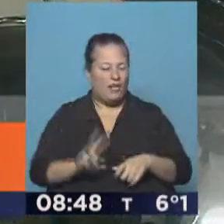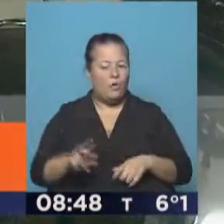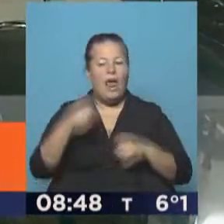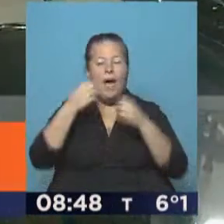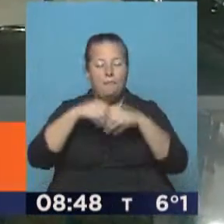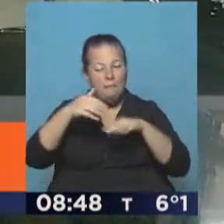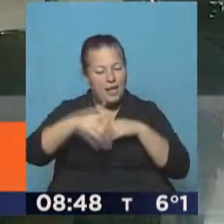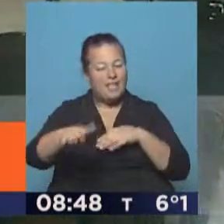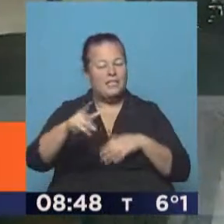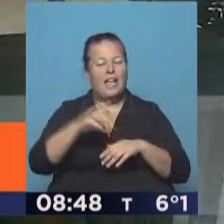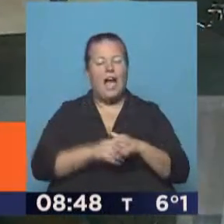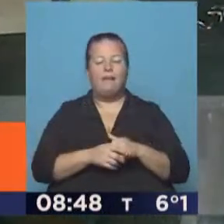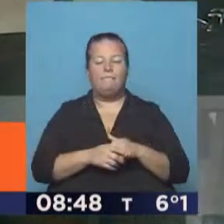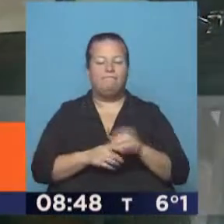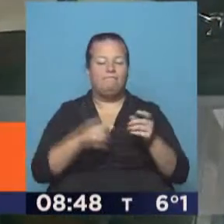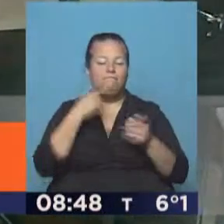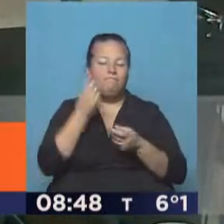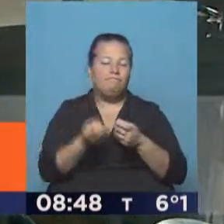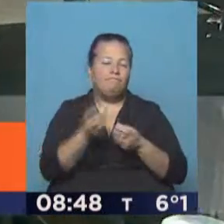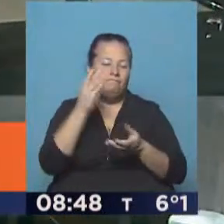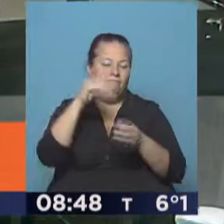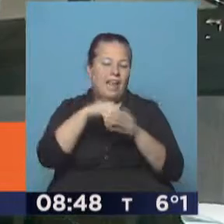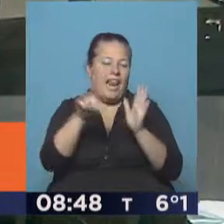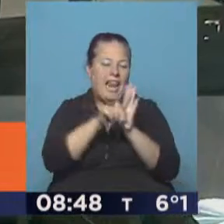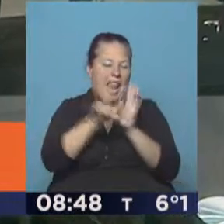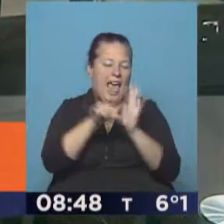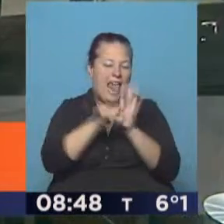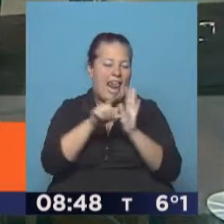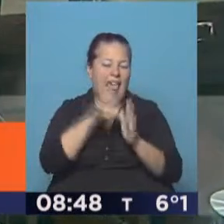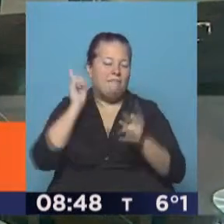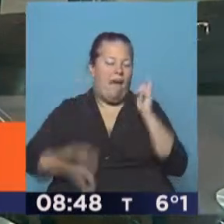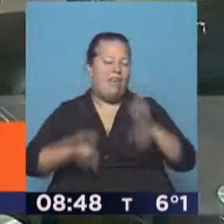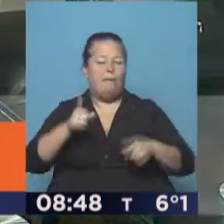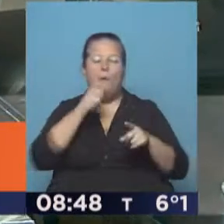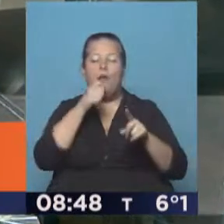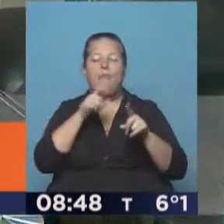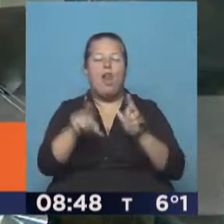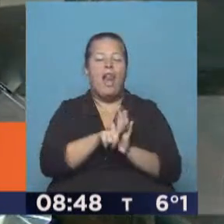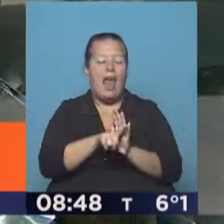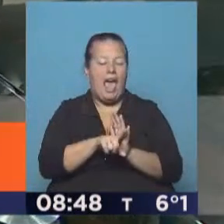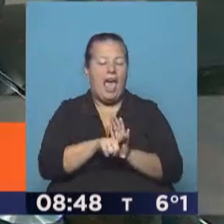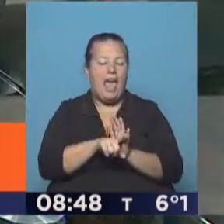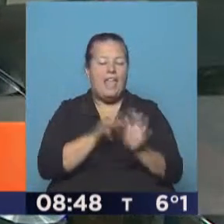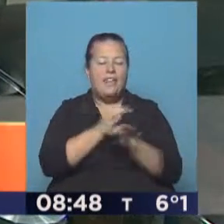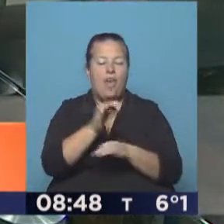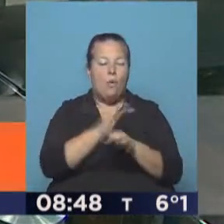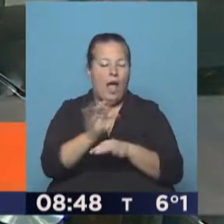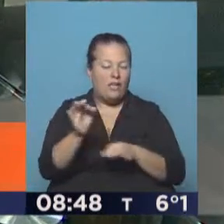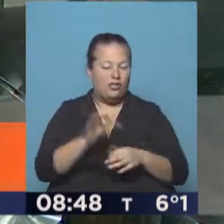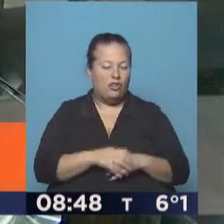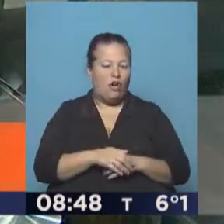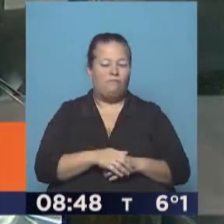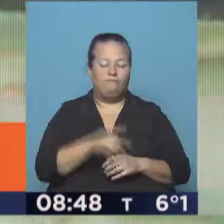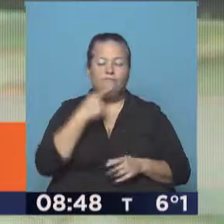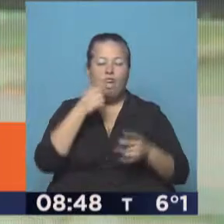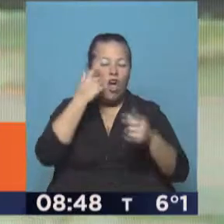principio fueron implantando normativas dentro de la sociedad, leyes que se quisieron imponer, como la ley de educación, en donde